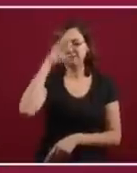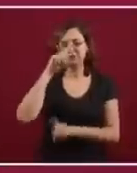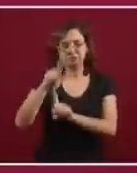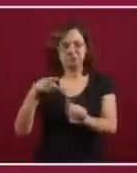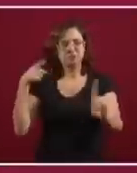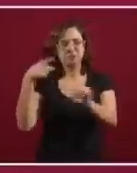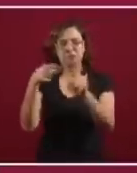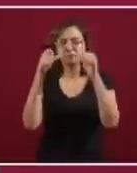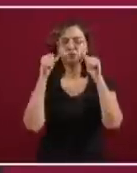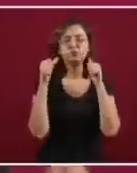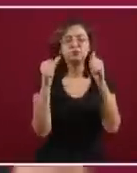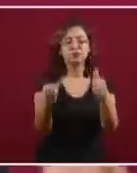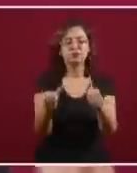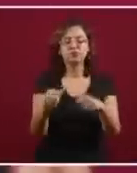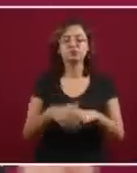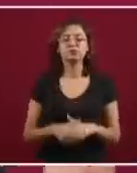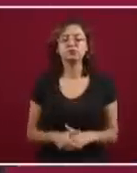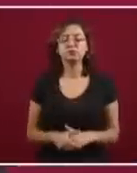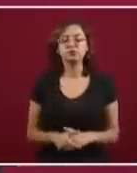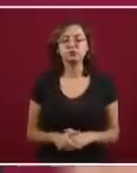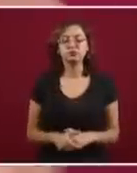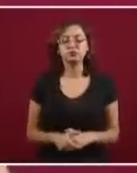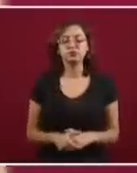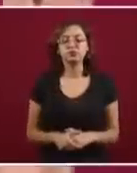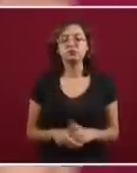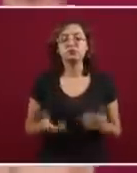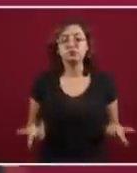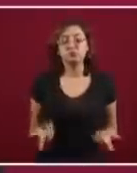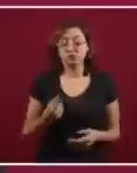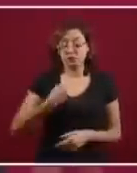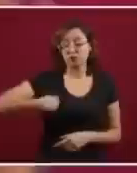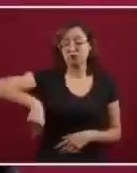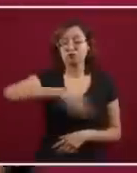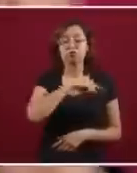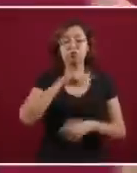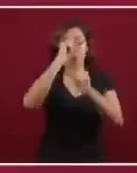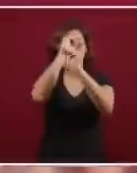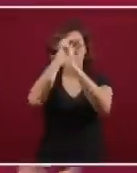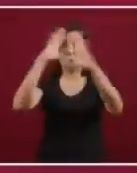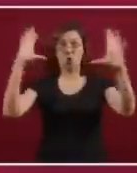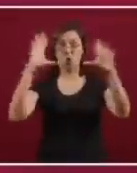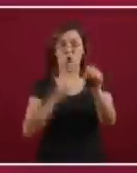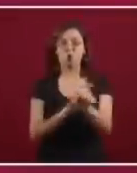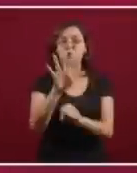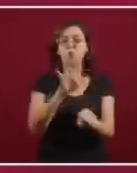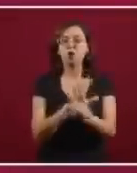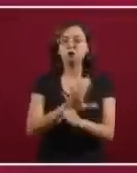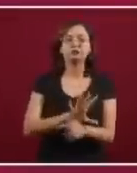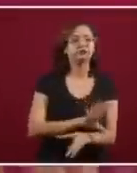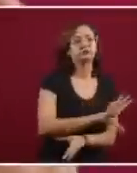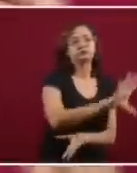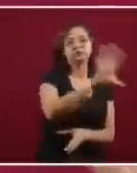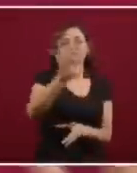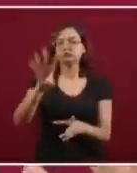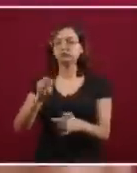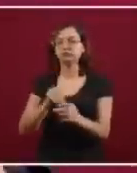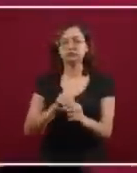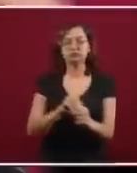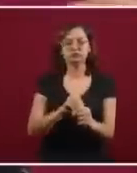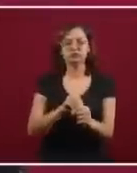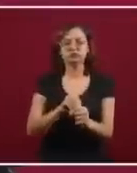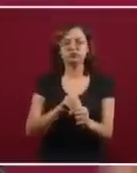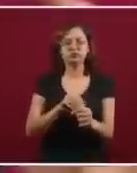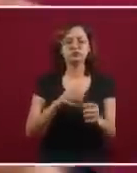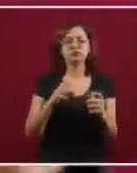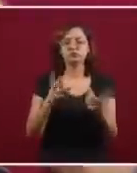y el espectro nuestro la visión nuestra es la integralidad integralidad